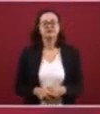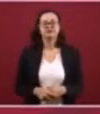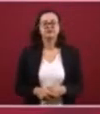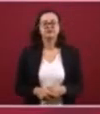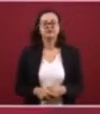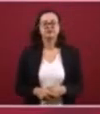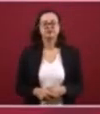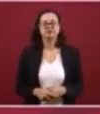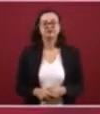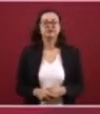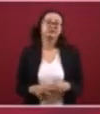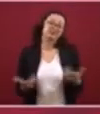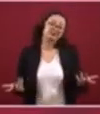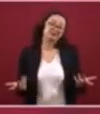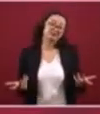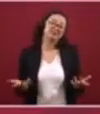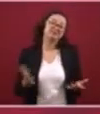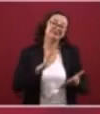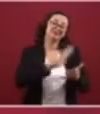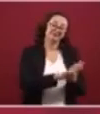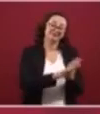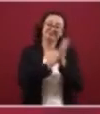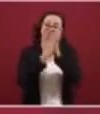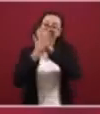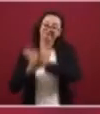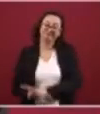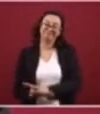Es parte de la transformación,